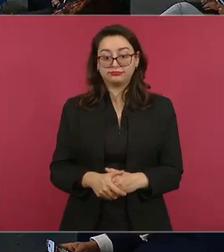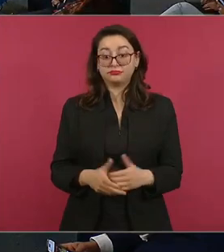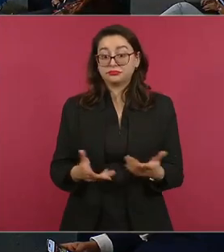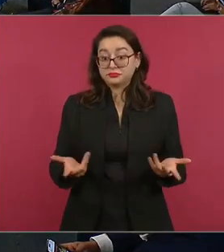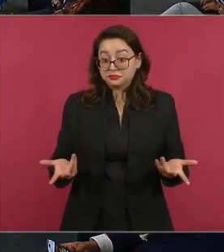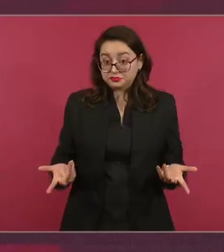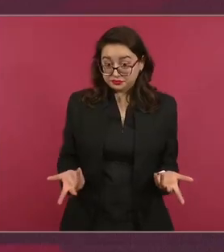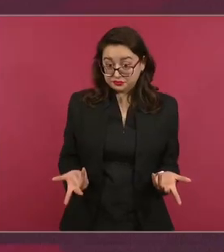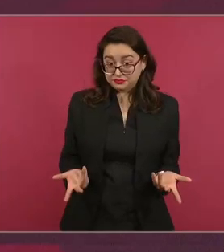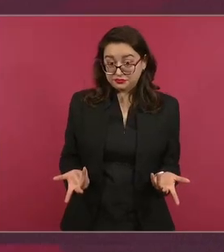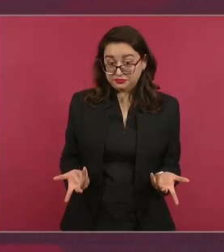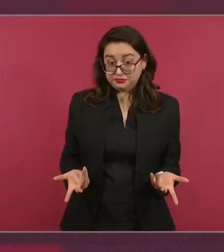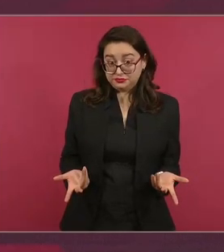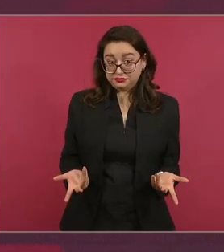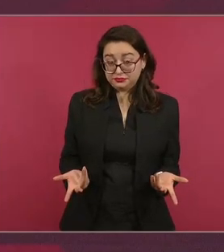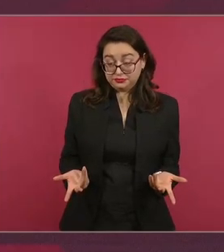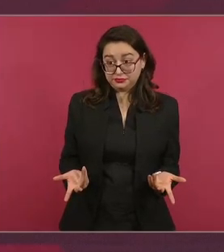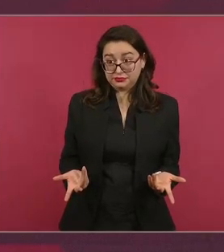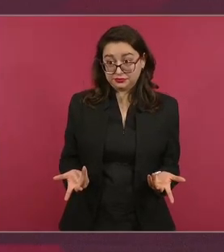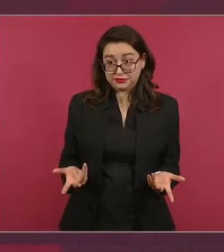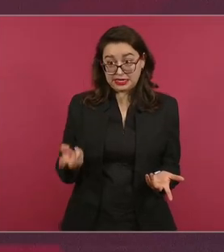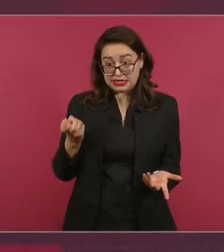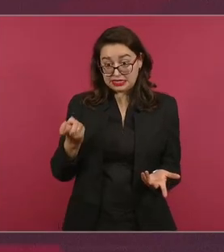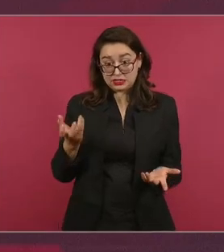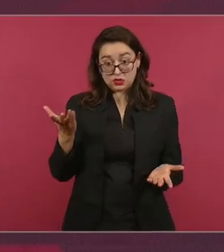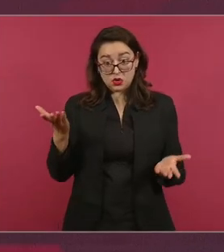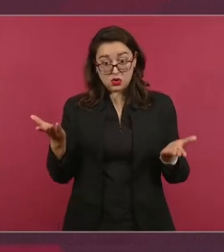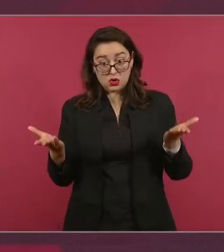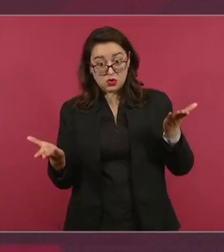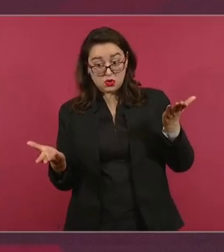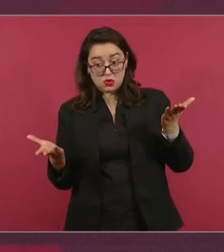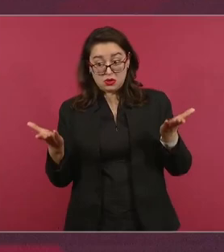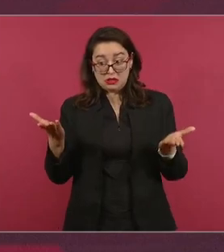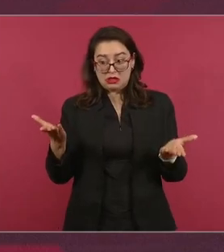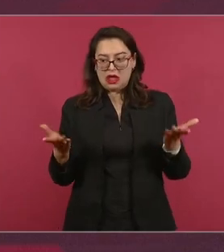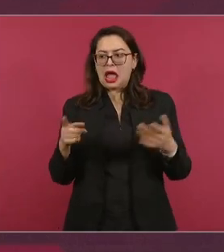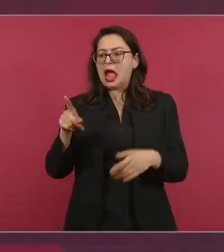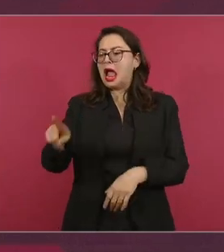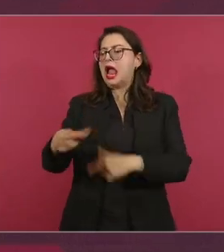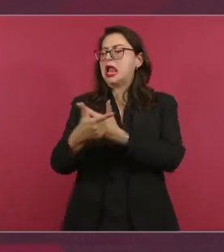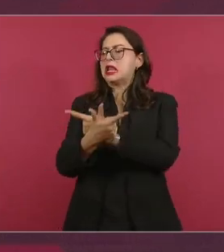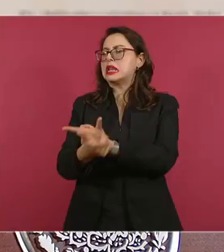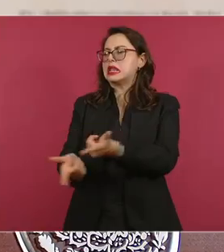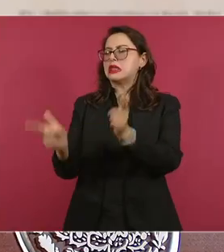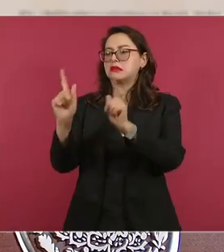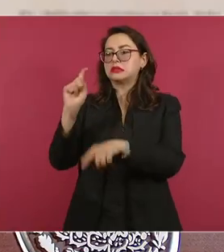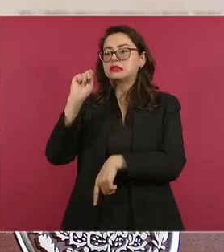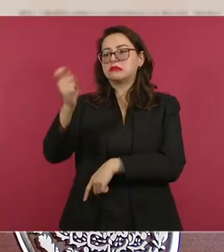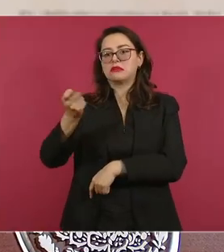Eso es como la libertad del zorro en el gallinero.